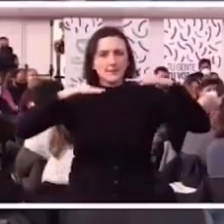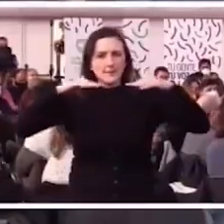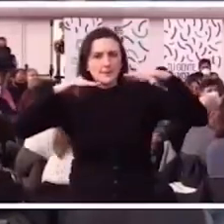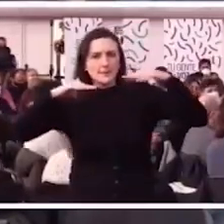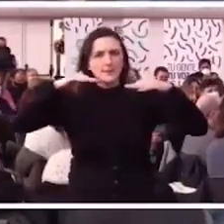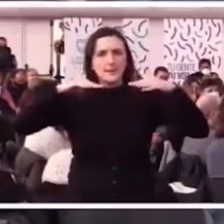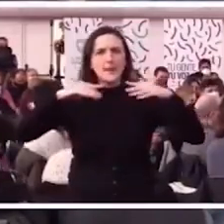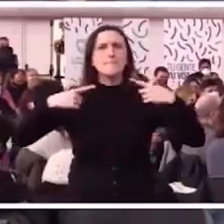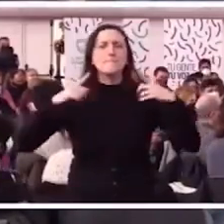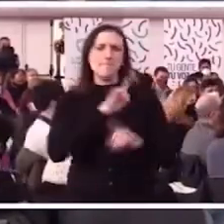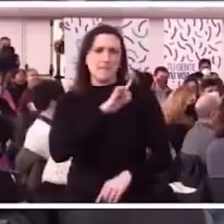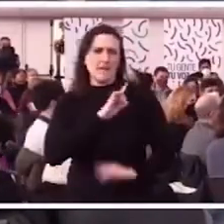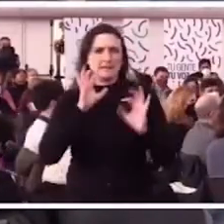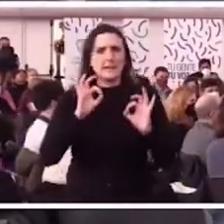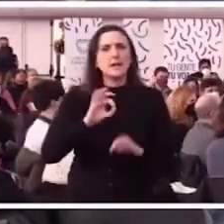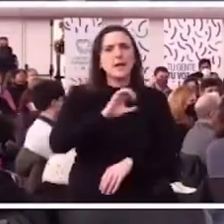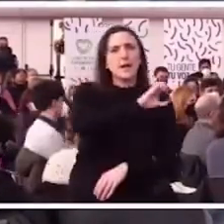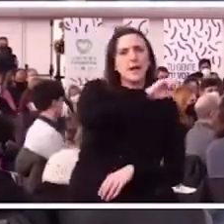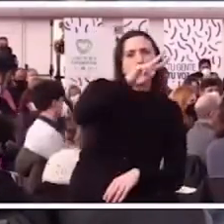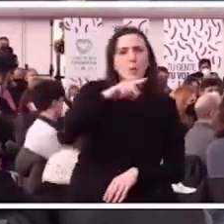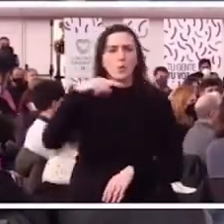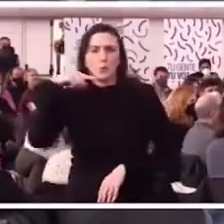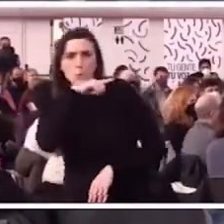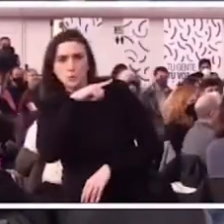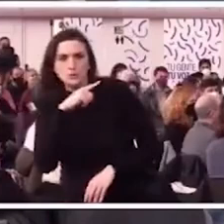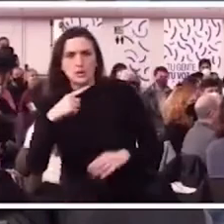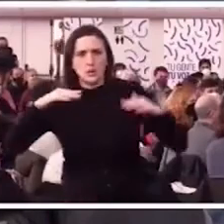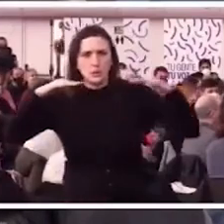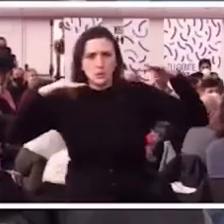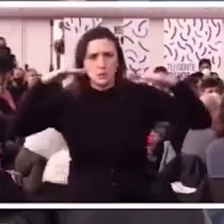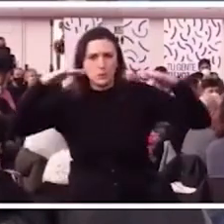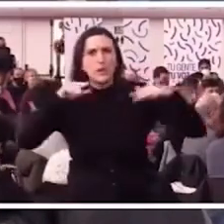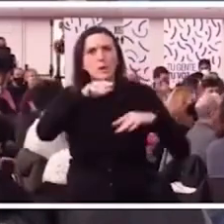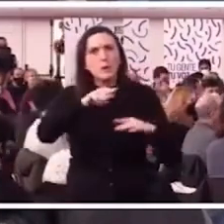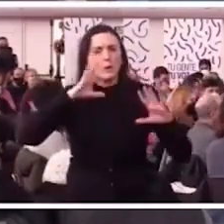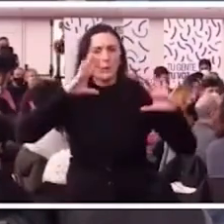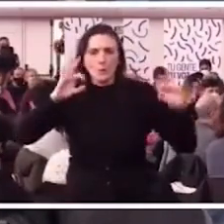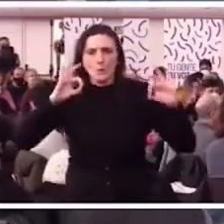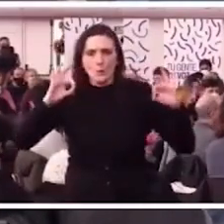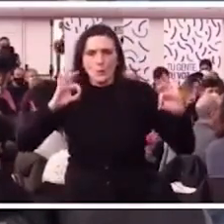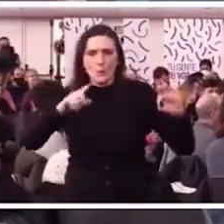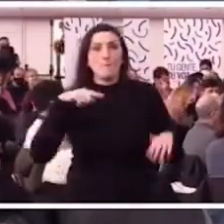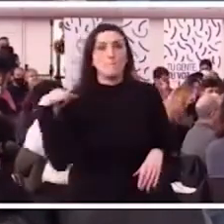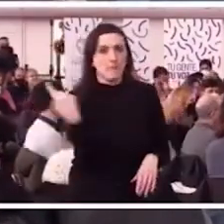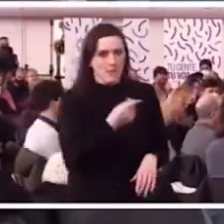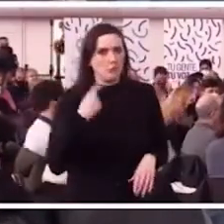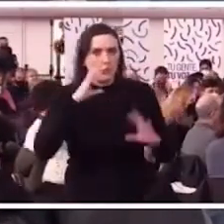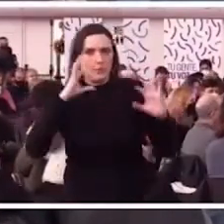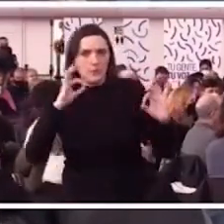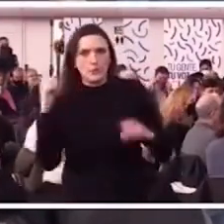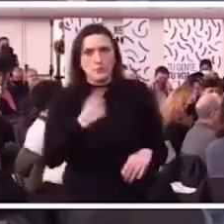entre Estados Unidos y Rusia, que es enormemente peligrosa, enormemente peligrosa.